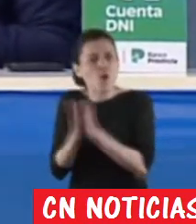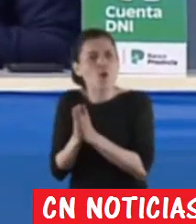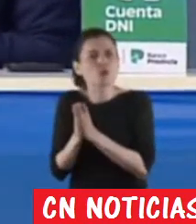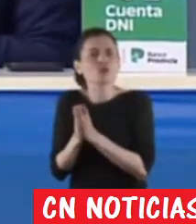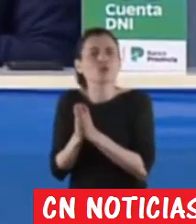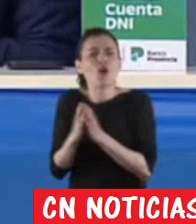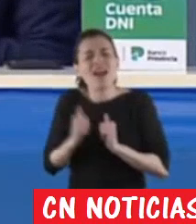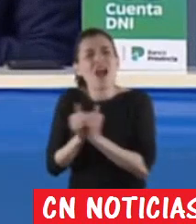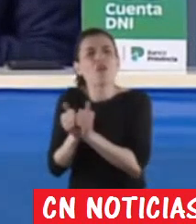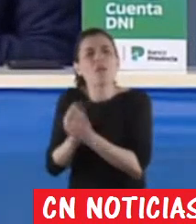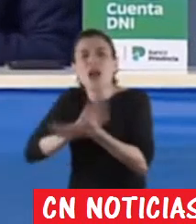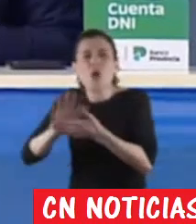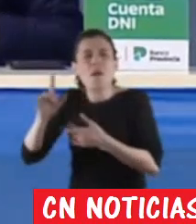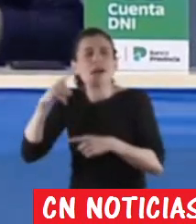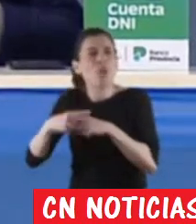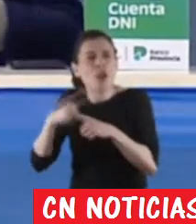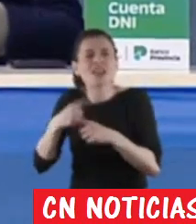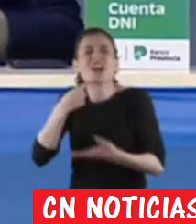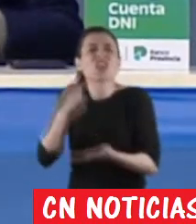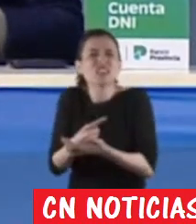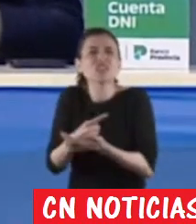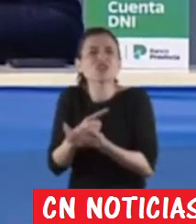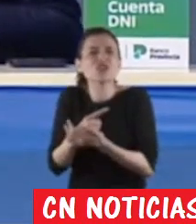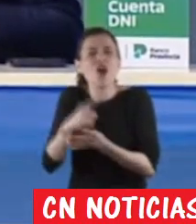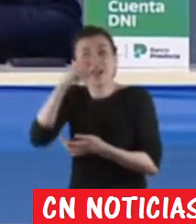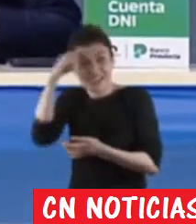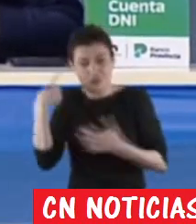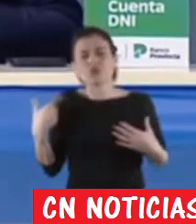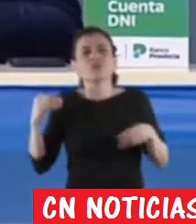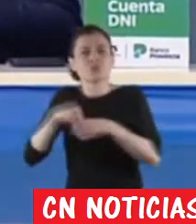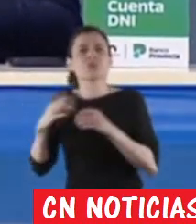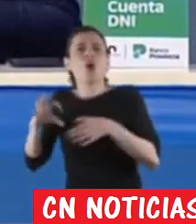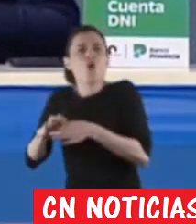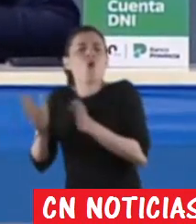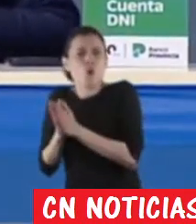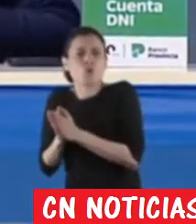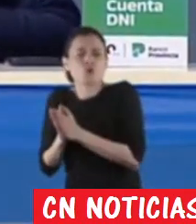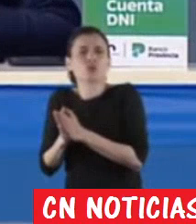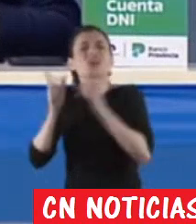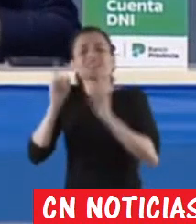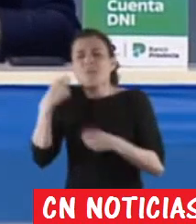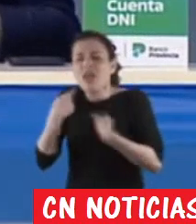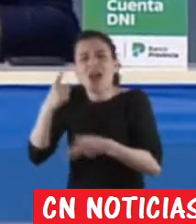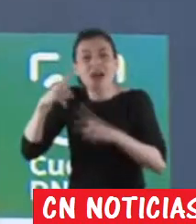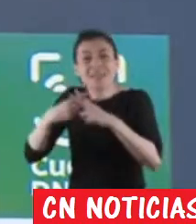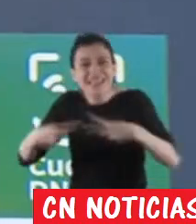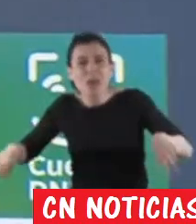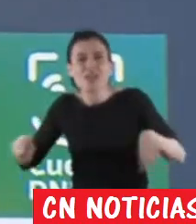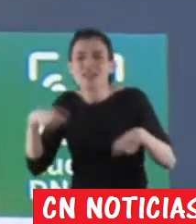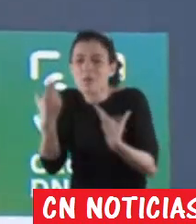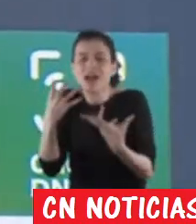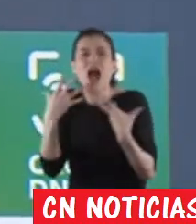para acompañar las políticas nacionales y para además agregar este tipo de instrumentos que permiten abaratar la